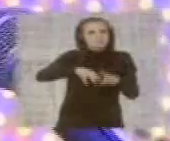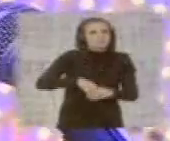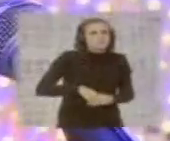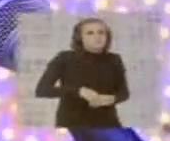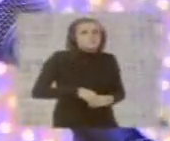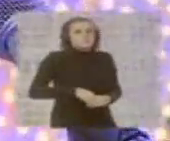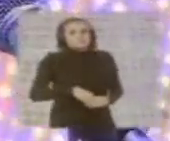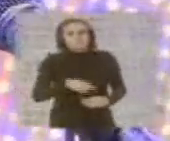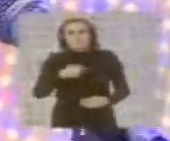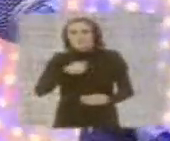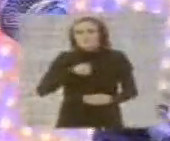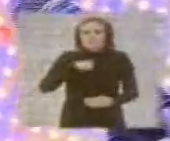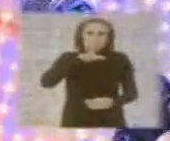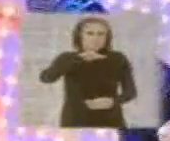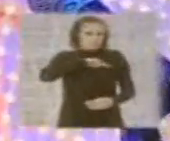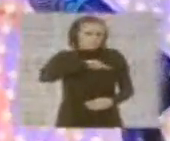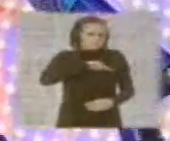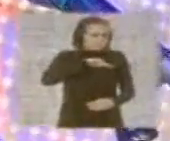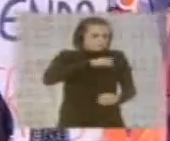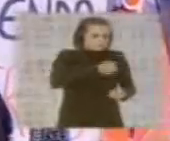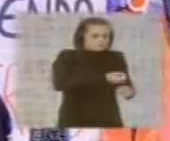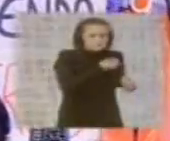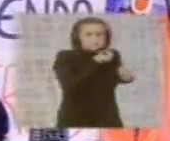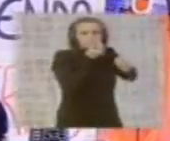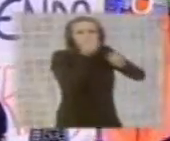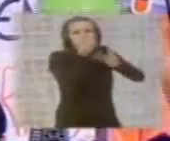a expresar lo que yo siento.